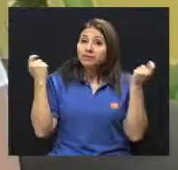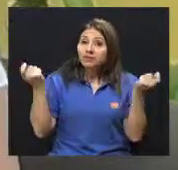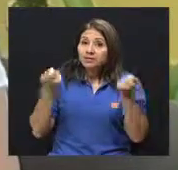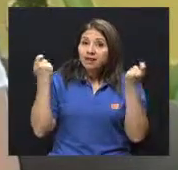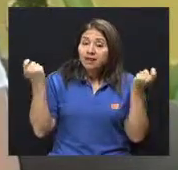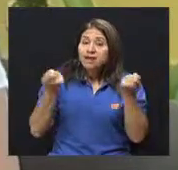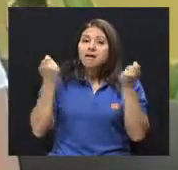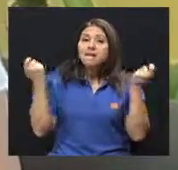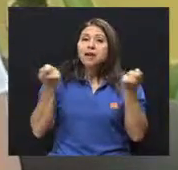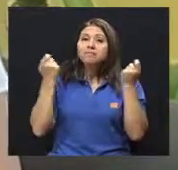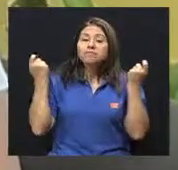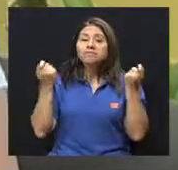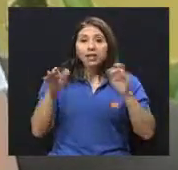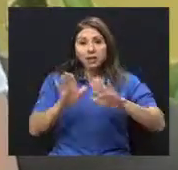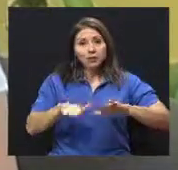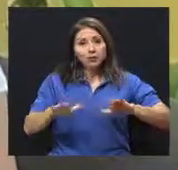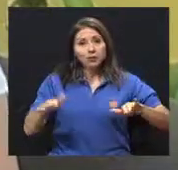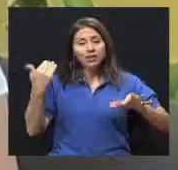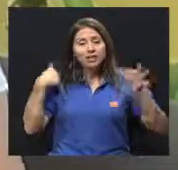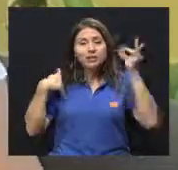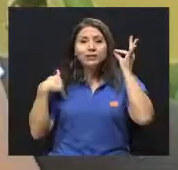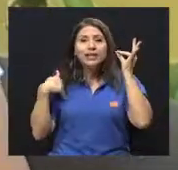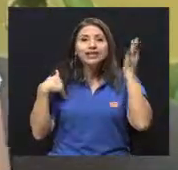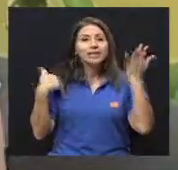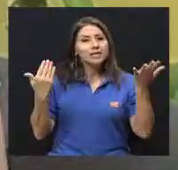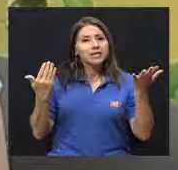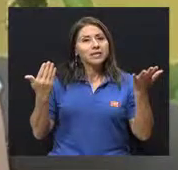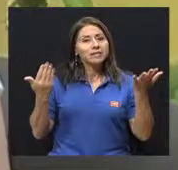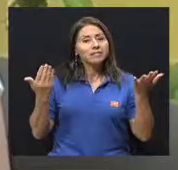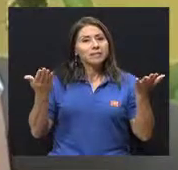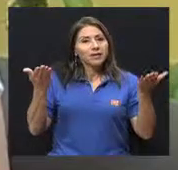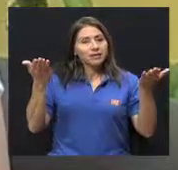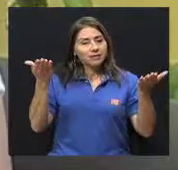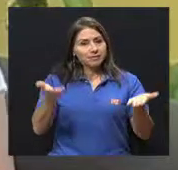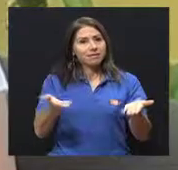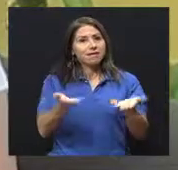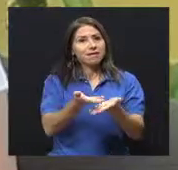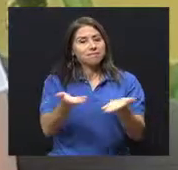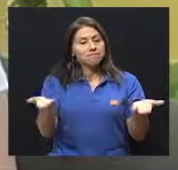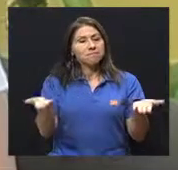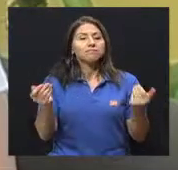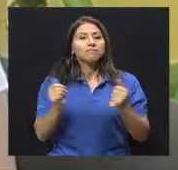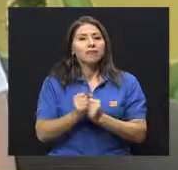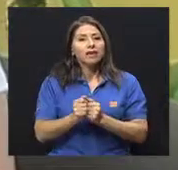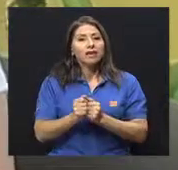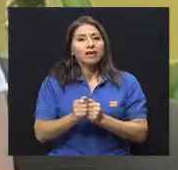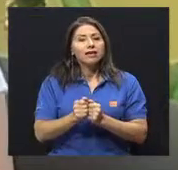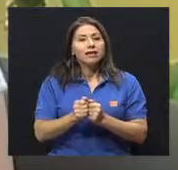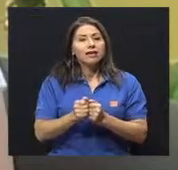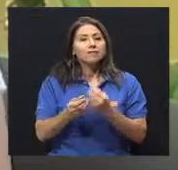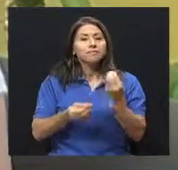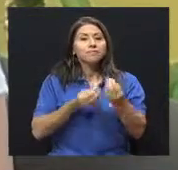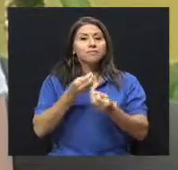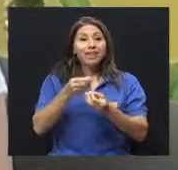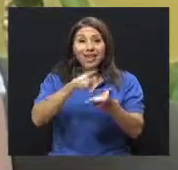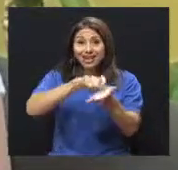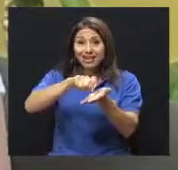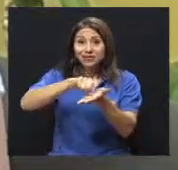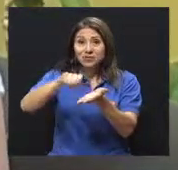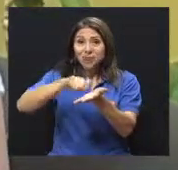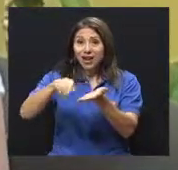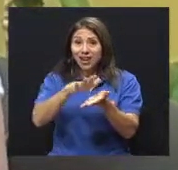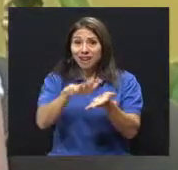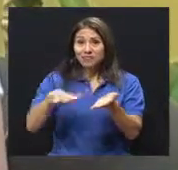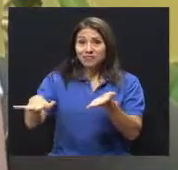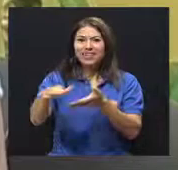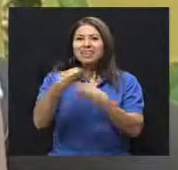se celebra que los niños y las niñas estén, digamos, como presentes. Y lo que se hace en la